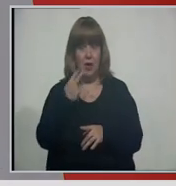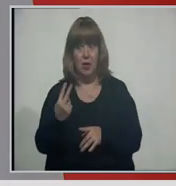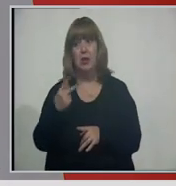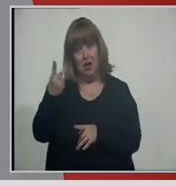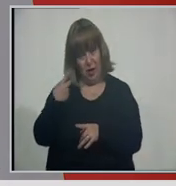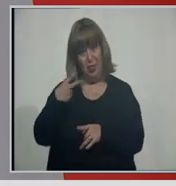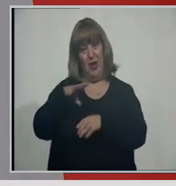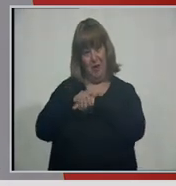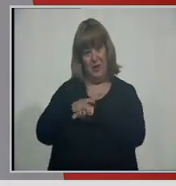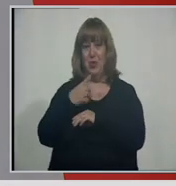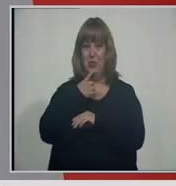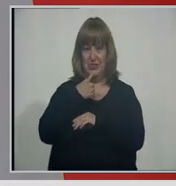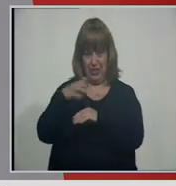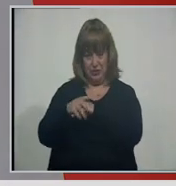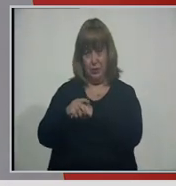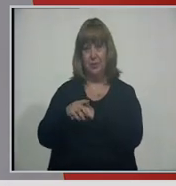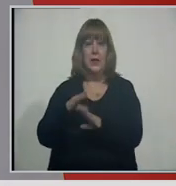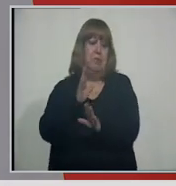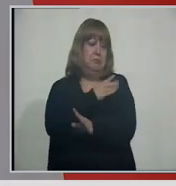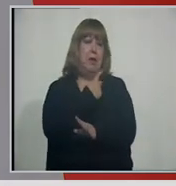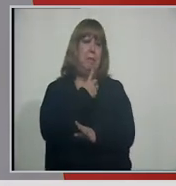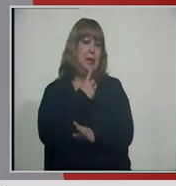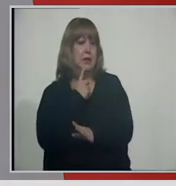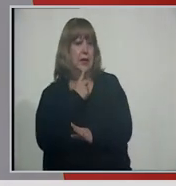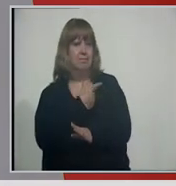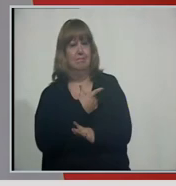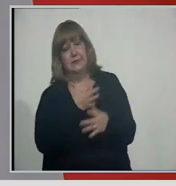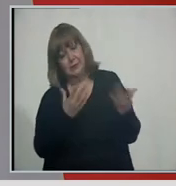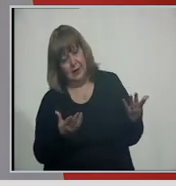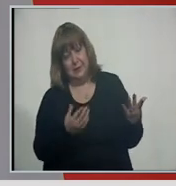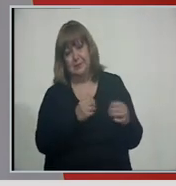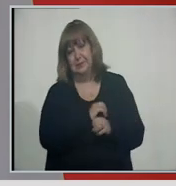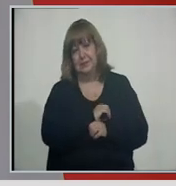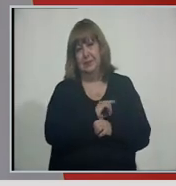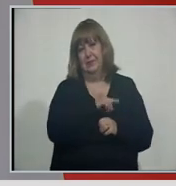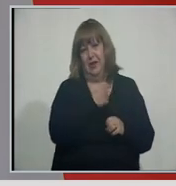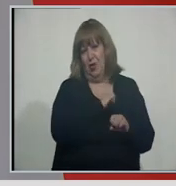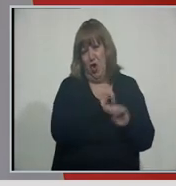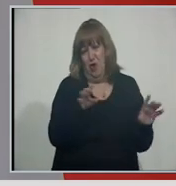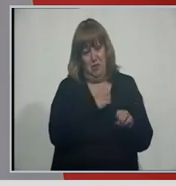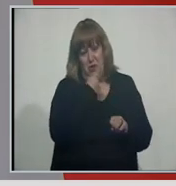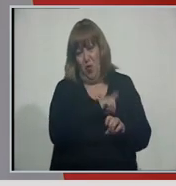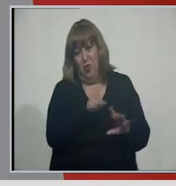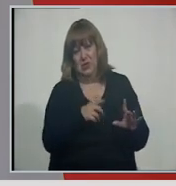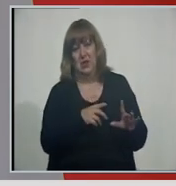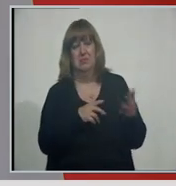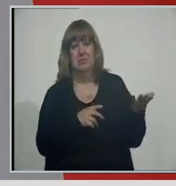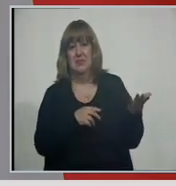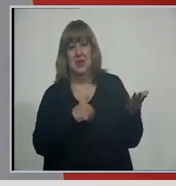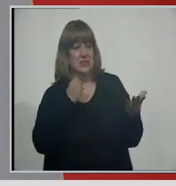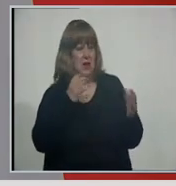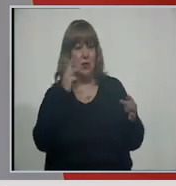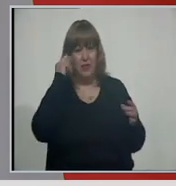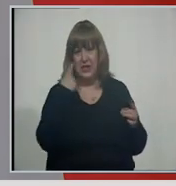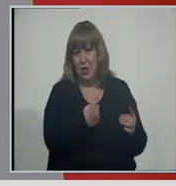y en relación amistad es no sé lo que pasó última expresión o error depresión error 91 años ya tiene todo